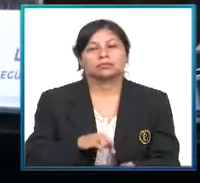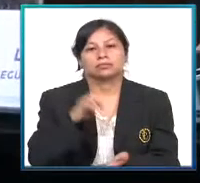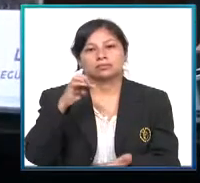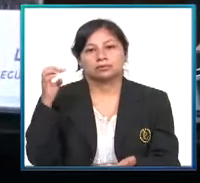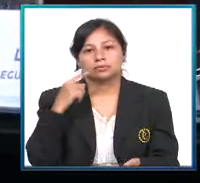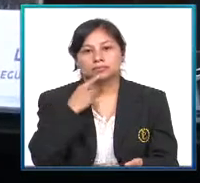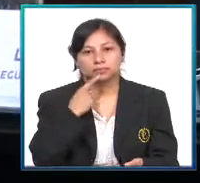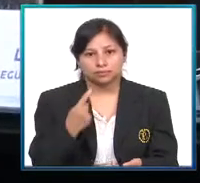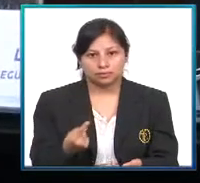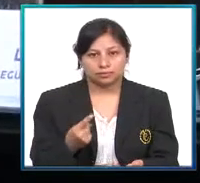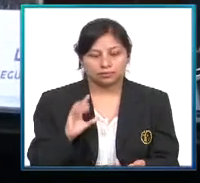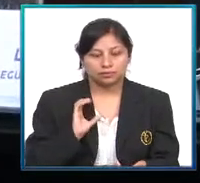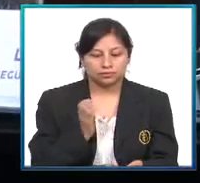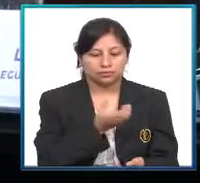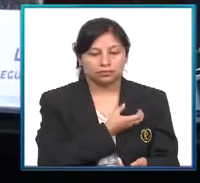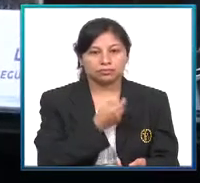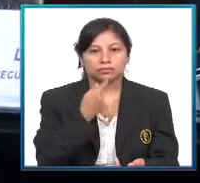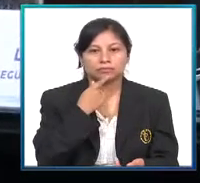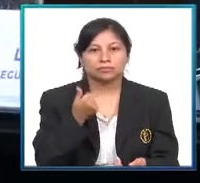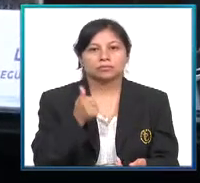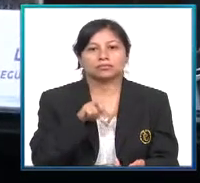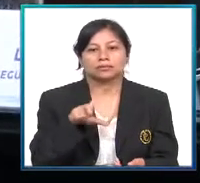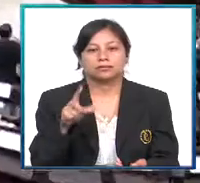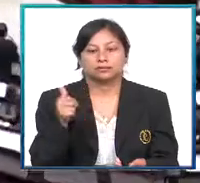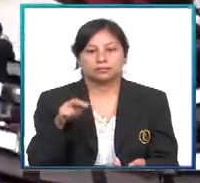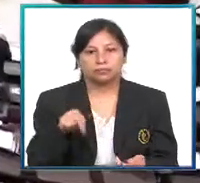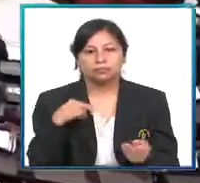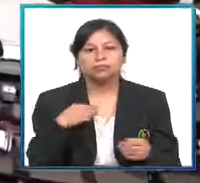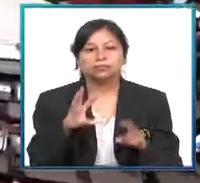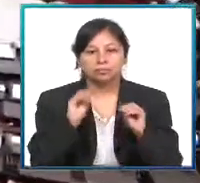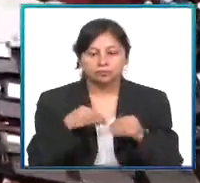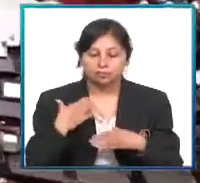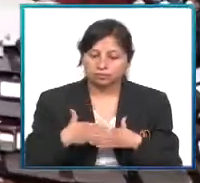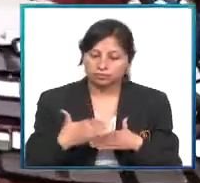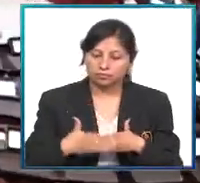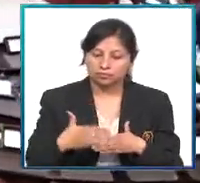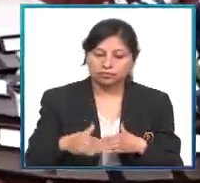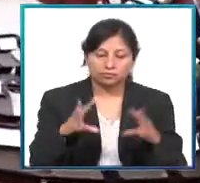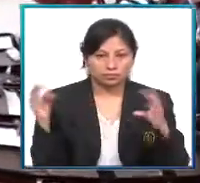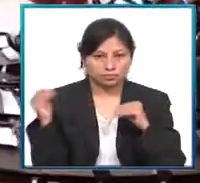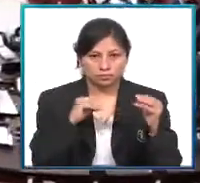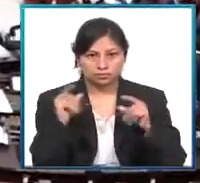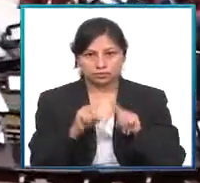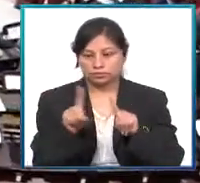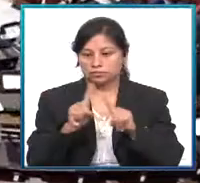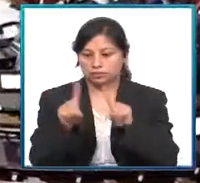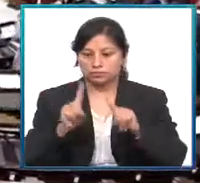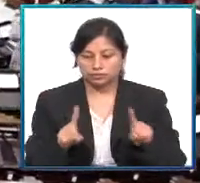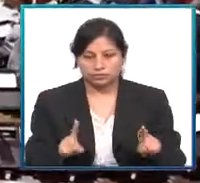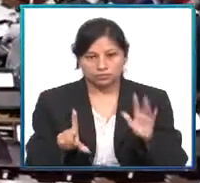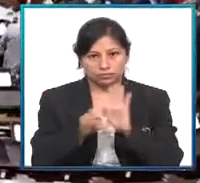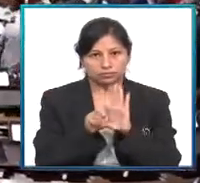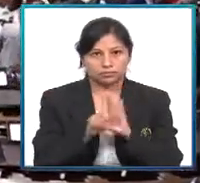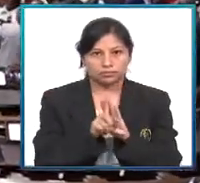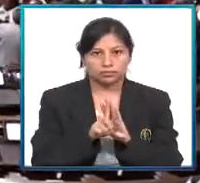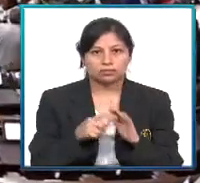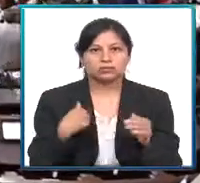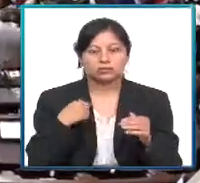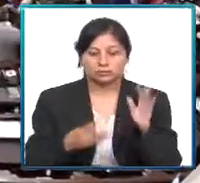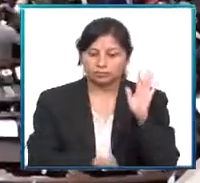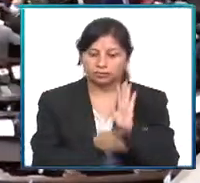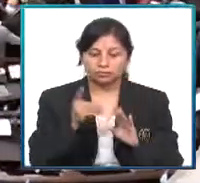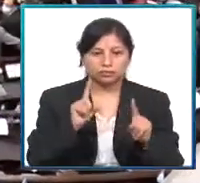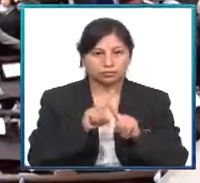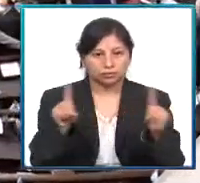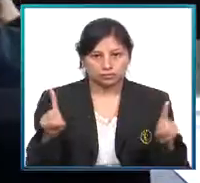acuerdo con el presidente del Congreso, Alan Rodríguez, esta sesión plenaria permitirá avanzar con la discusión de distintas propuestas de ley para contribuir al desarrollo